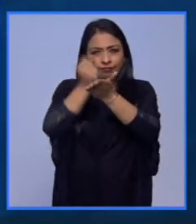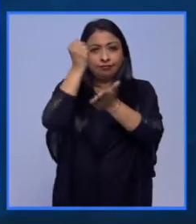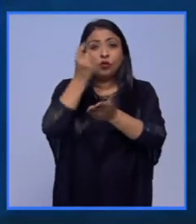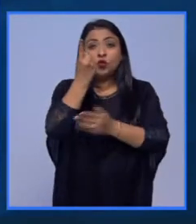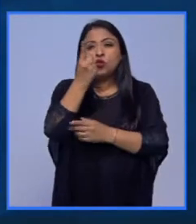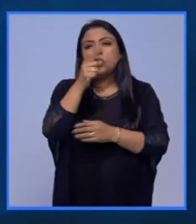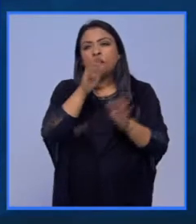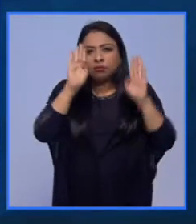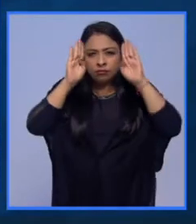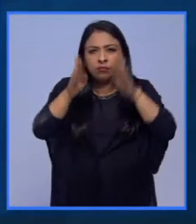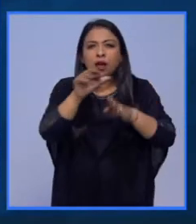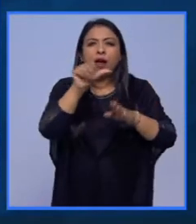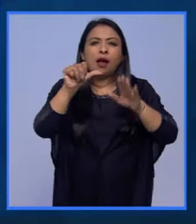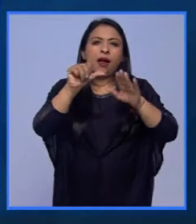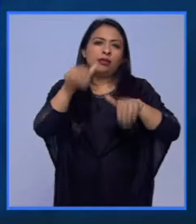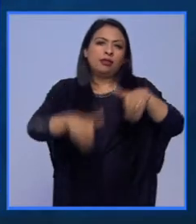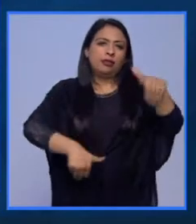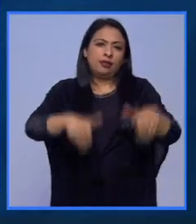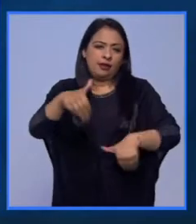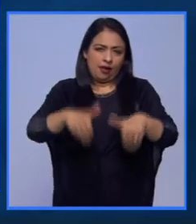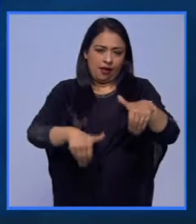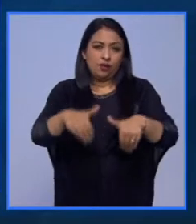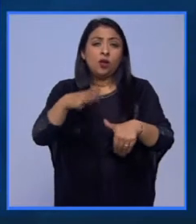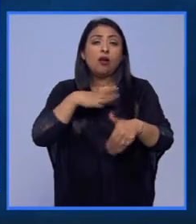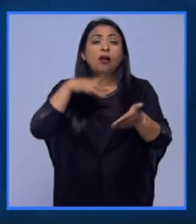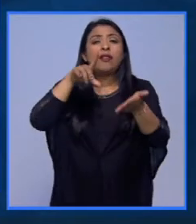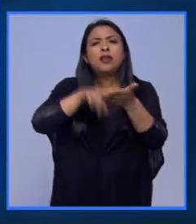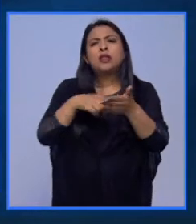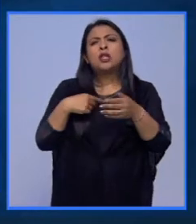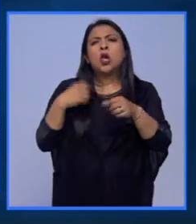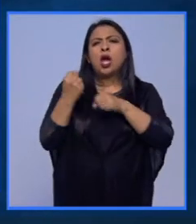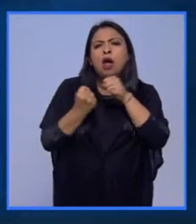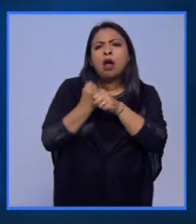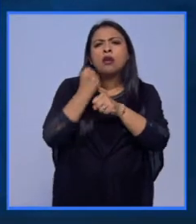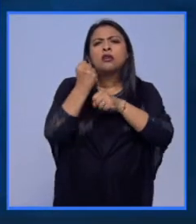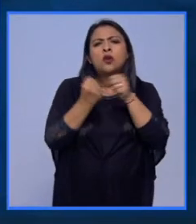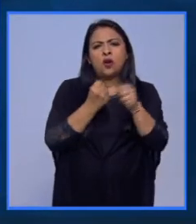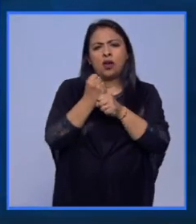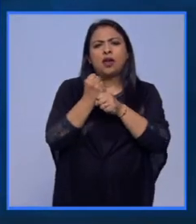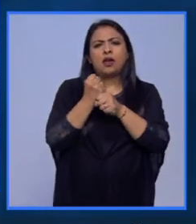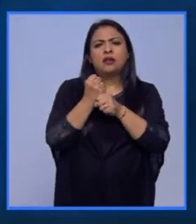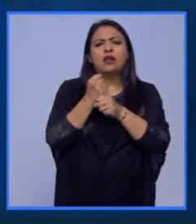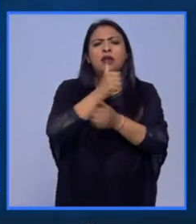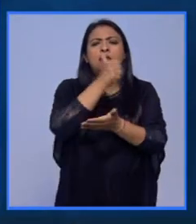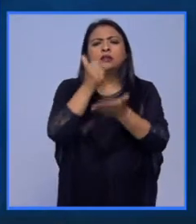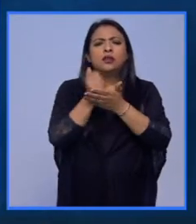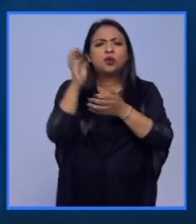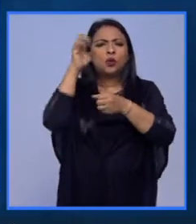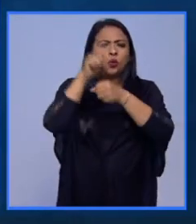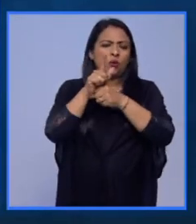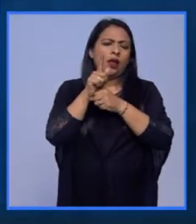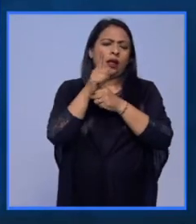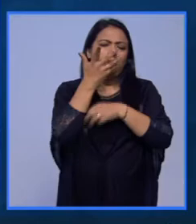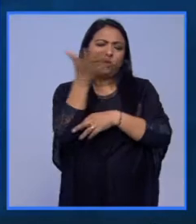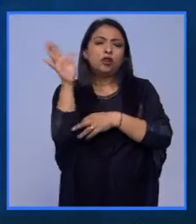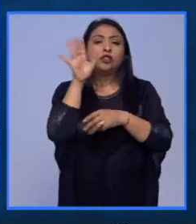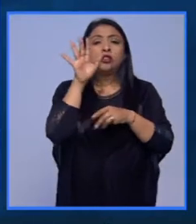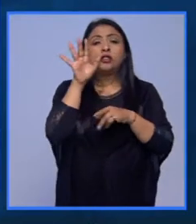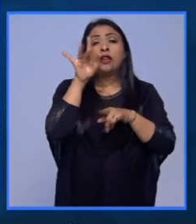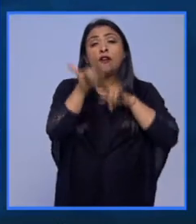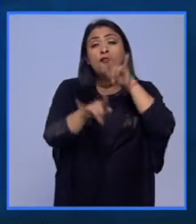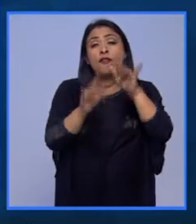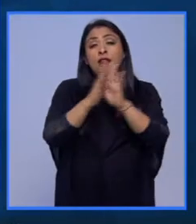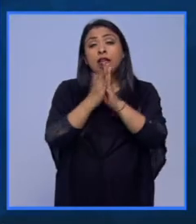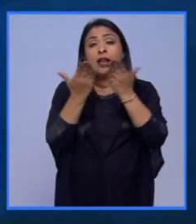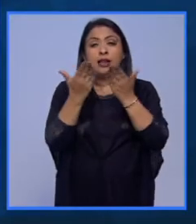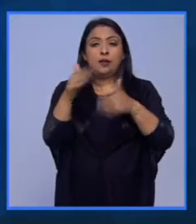dedicado exclusivamente a las artes escénicas que se desarrolla todos los años en el Centro Cultural del Bosque, la Feria del Libro Teatral, que cumple